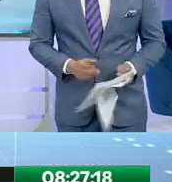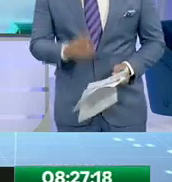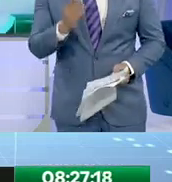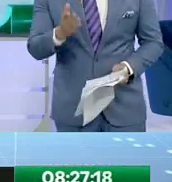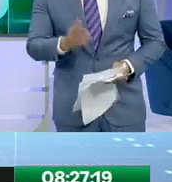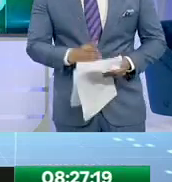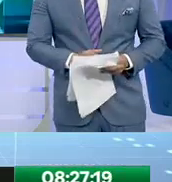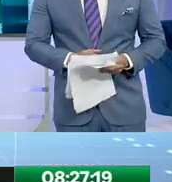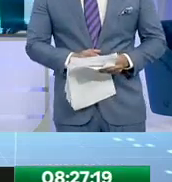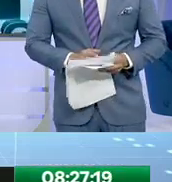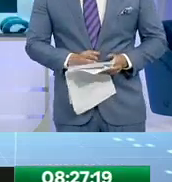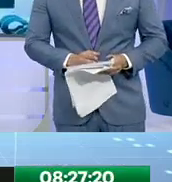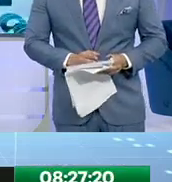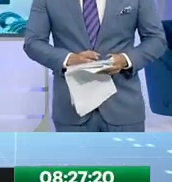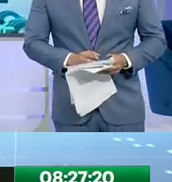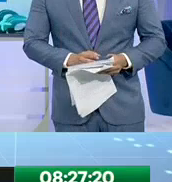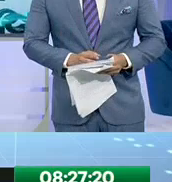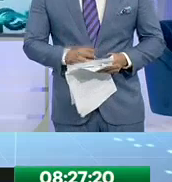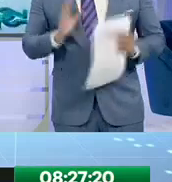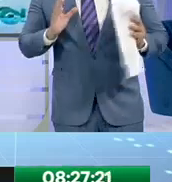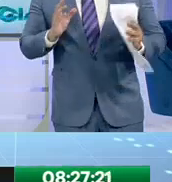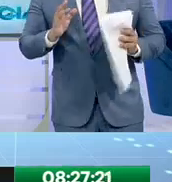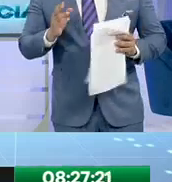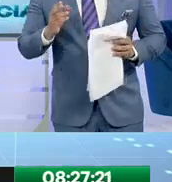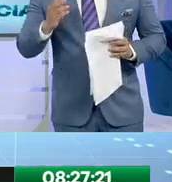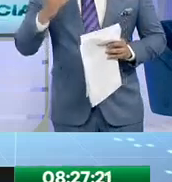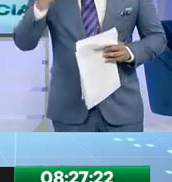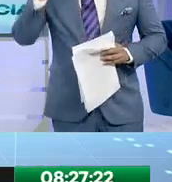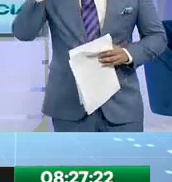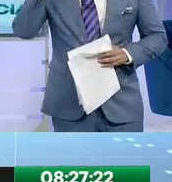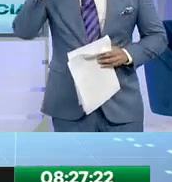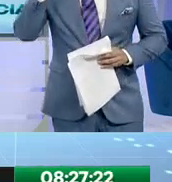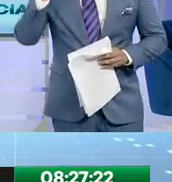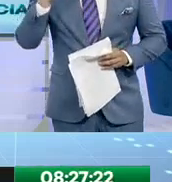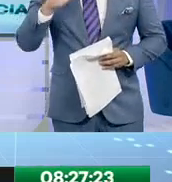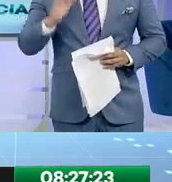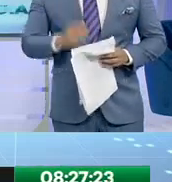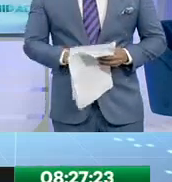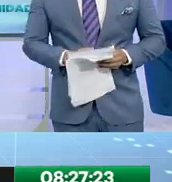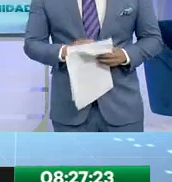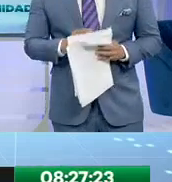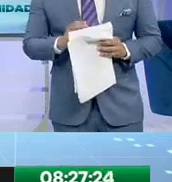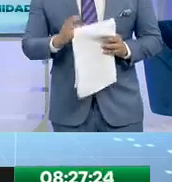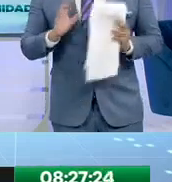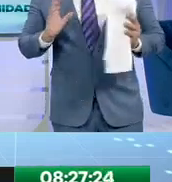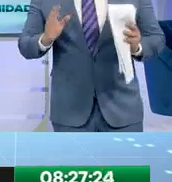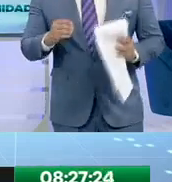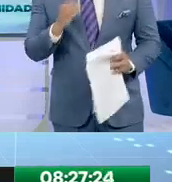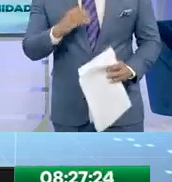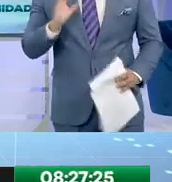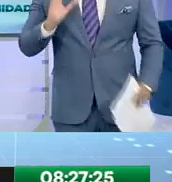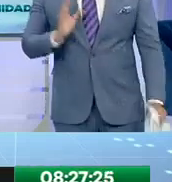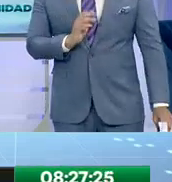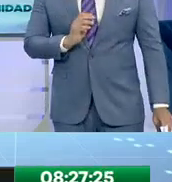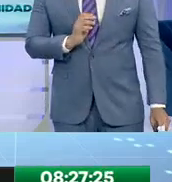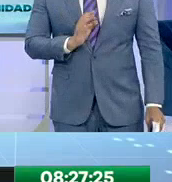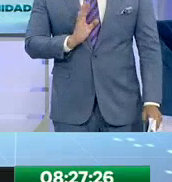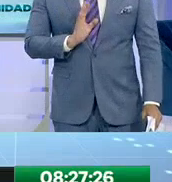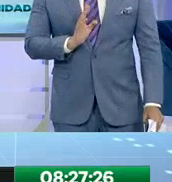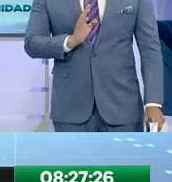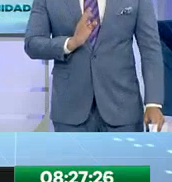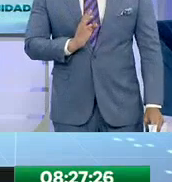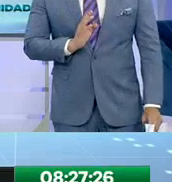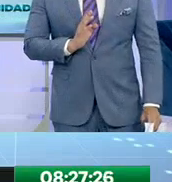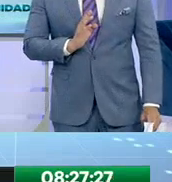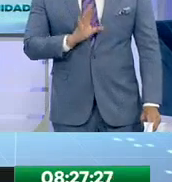sube a la vereda y a toda velocidad, digo, siendo una presunción, un sentido lógico, está con una sustancia dentro de